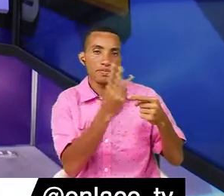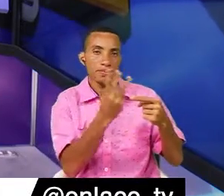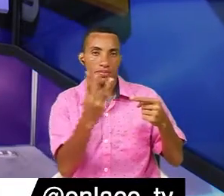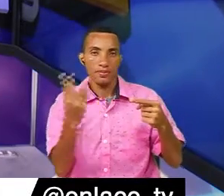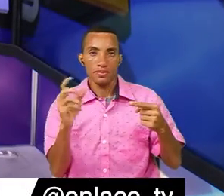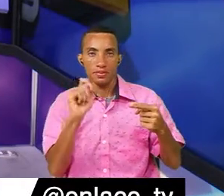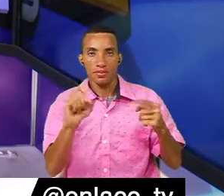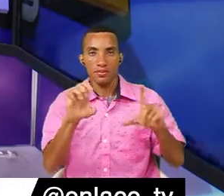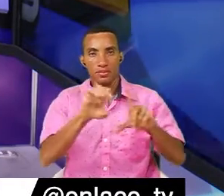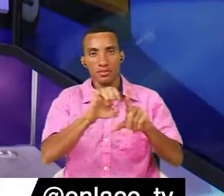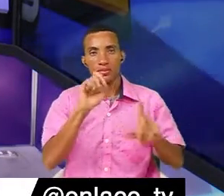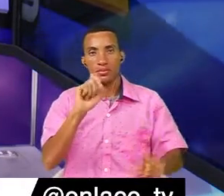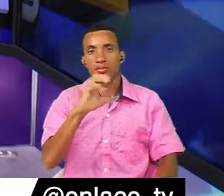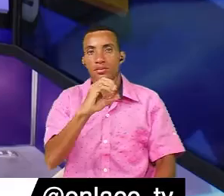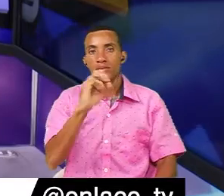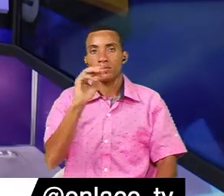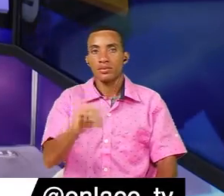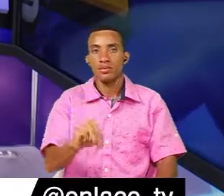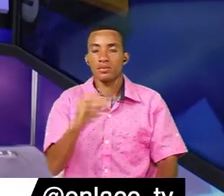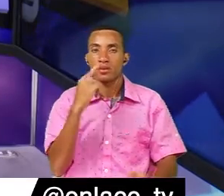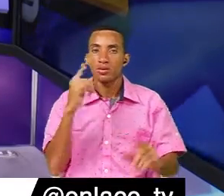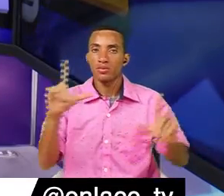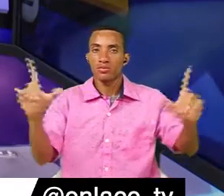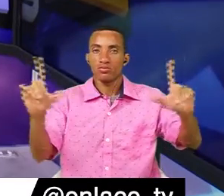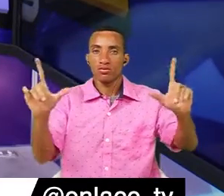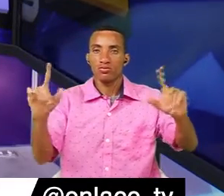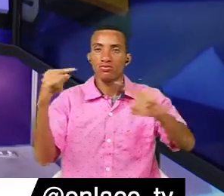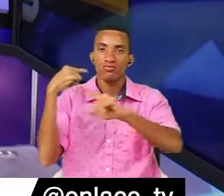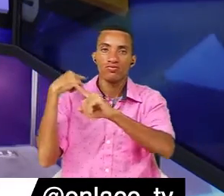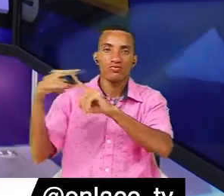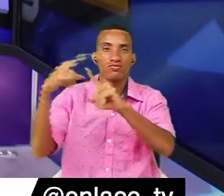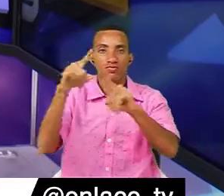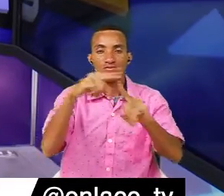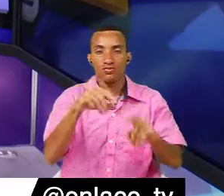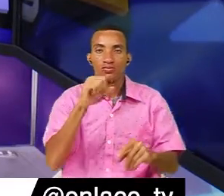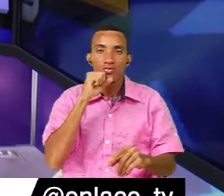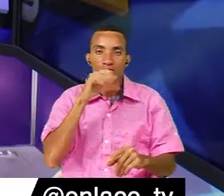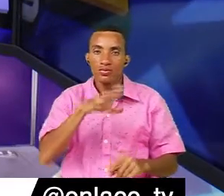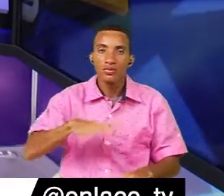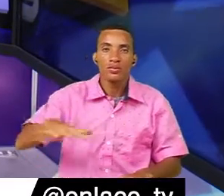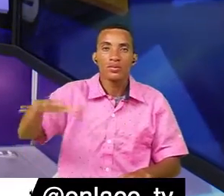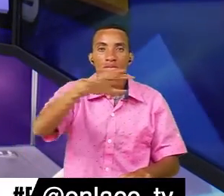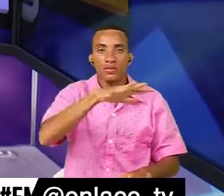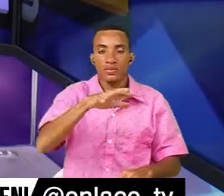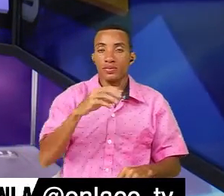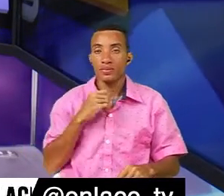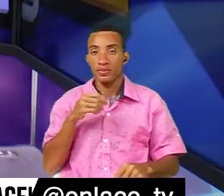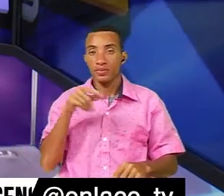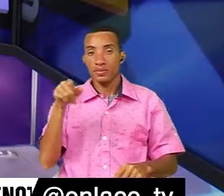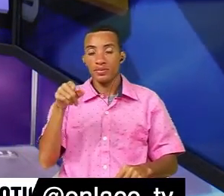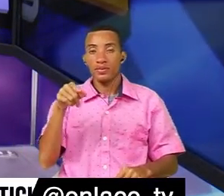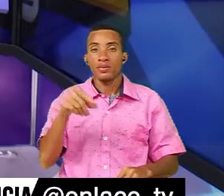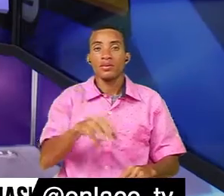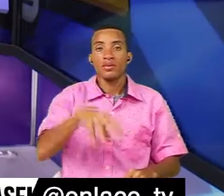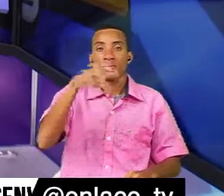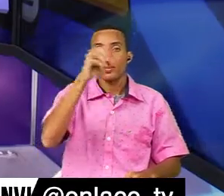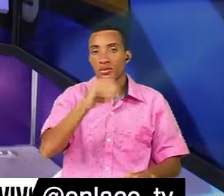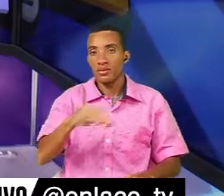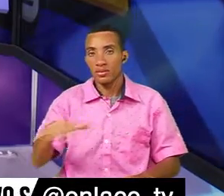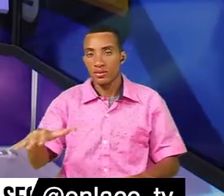www.enlacetelevisión.com y a quienes nos ven a través de sus pantallas en los diferentes lugares de Barranca Bermeja, la región del Magdalena Medio. A continuación conozcamos